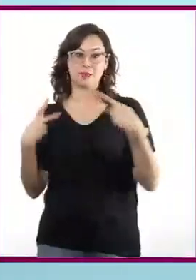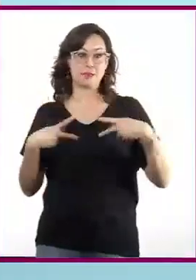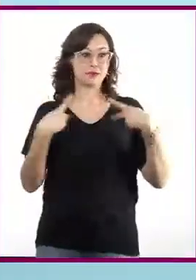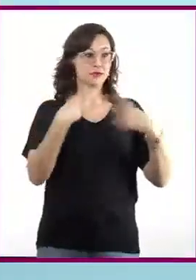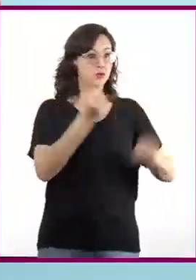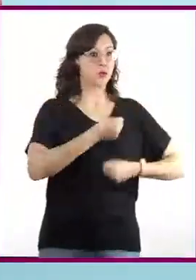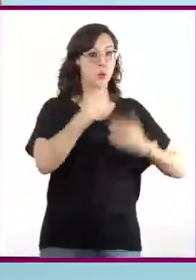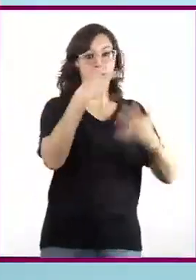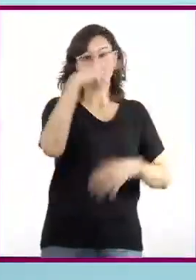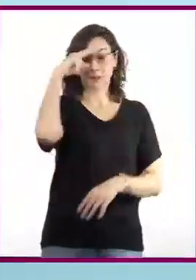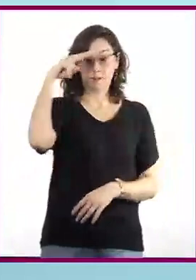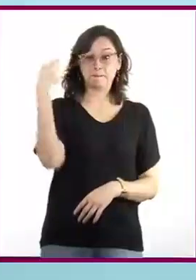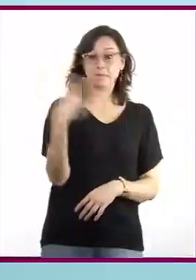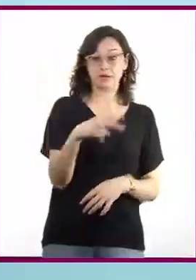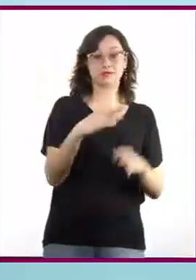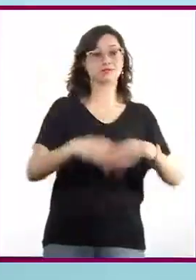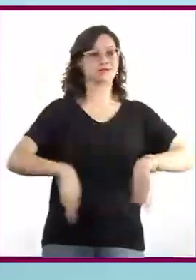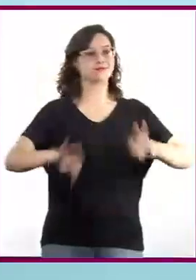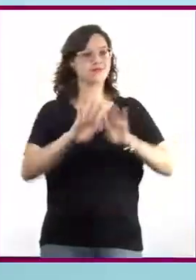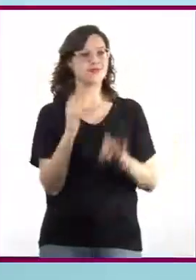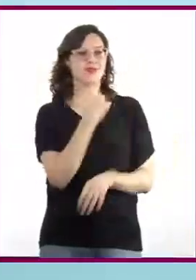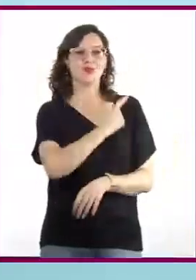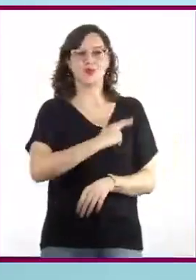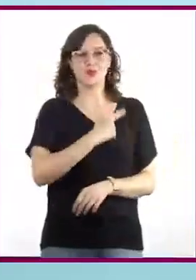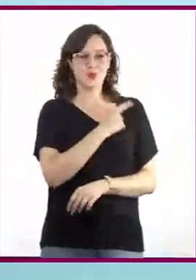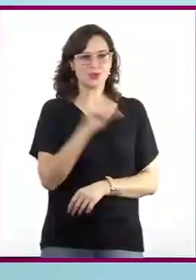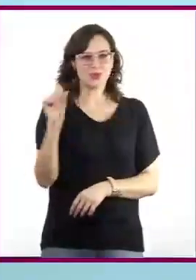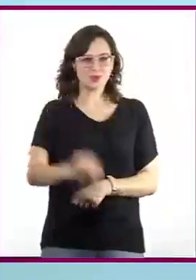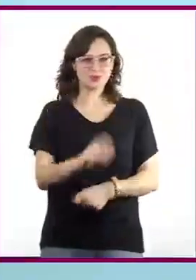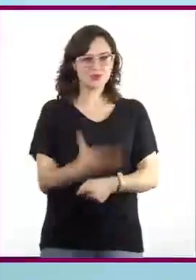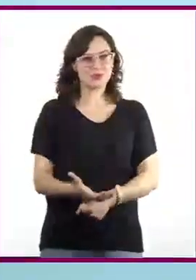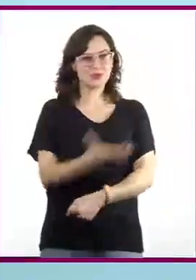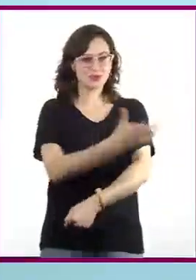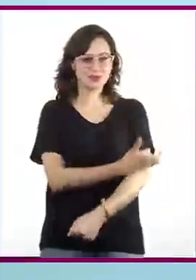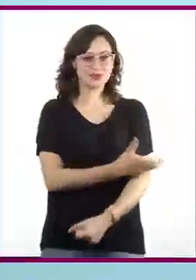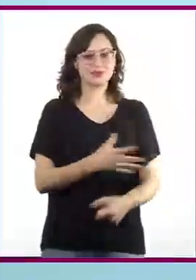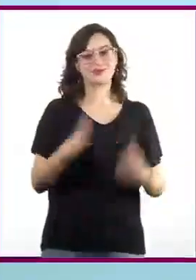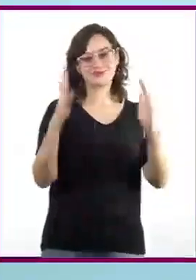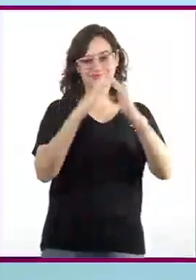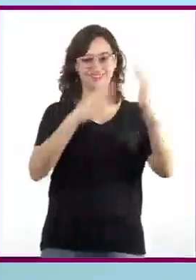más importantes. Ha sido un gusto acompañarlos en esta sesión de